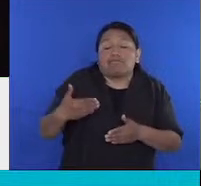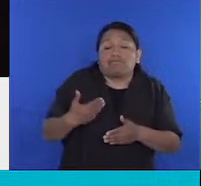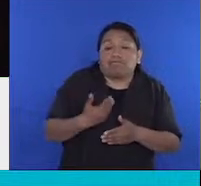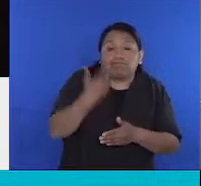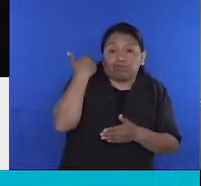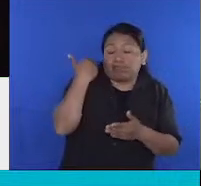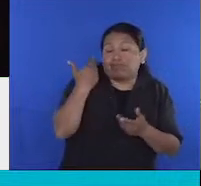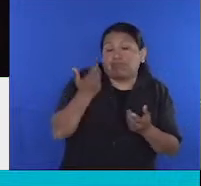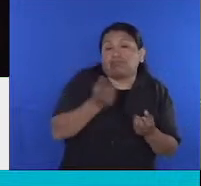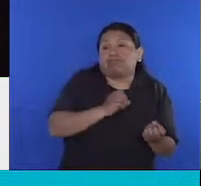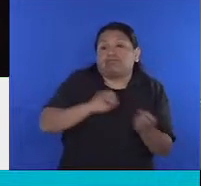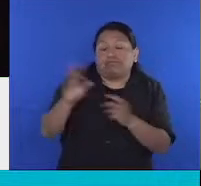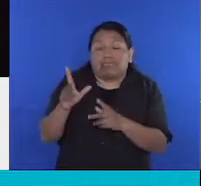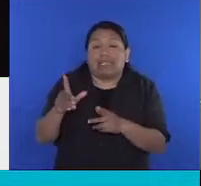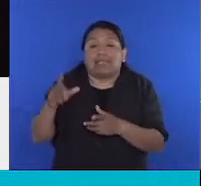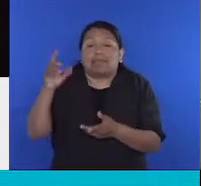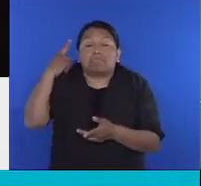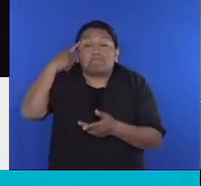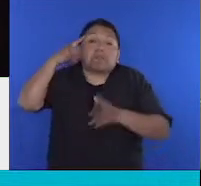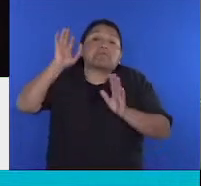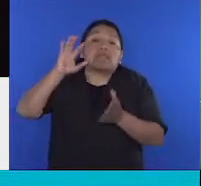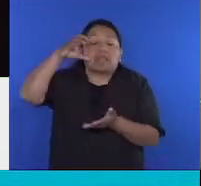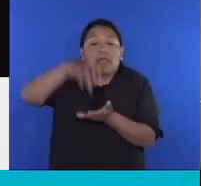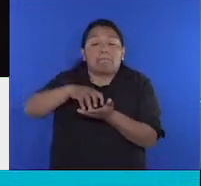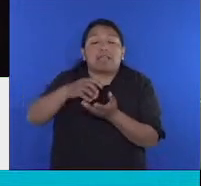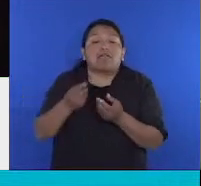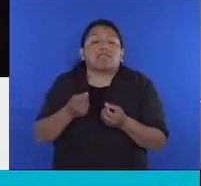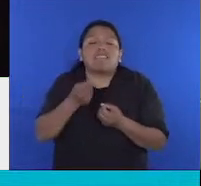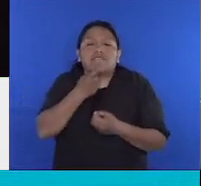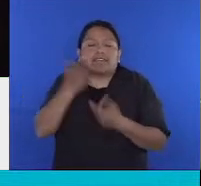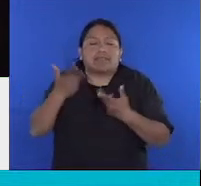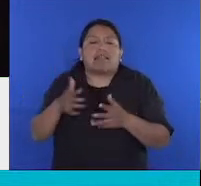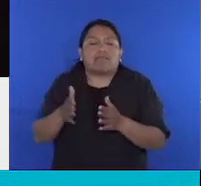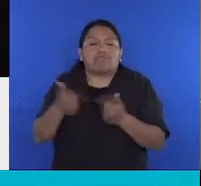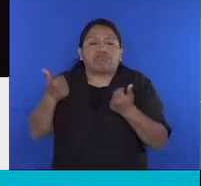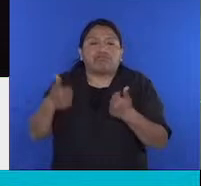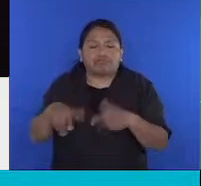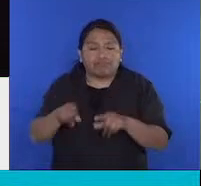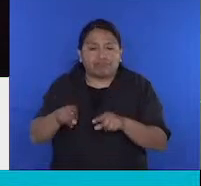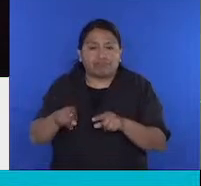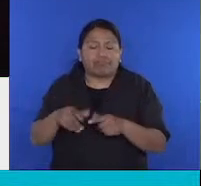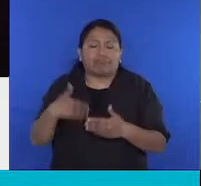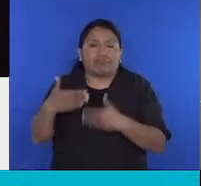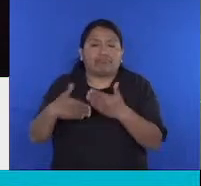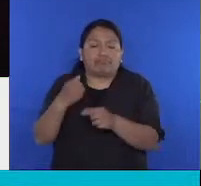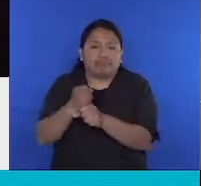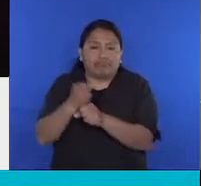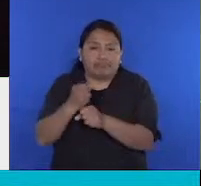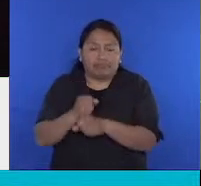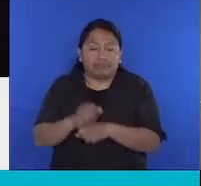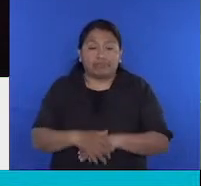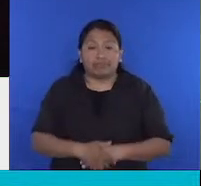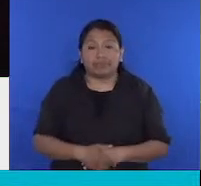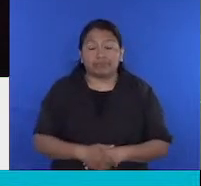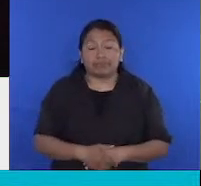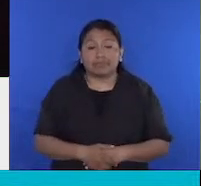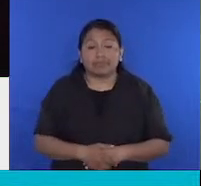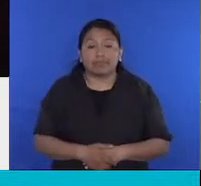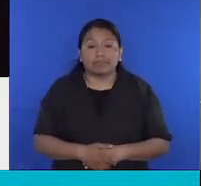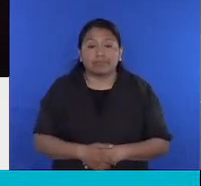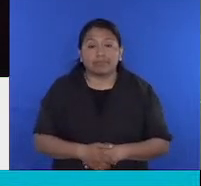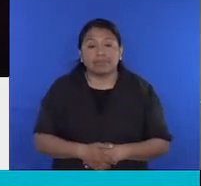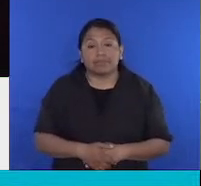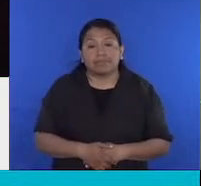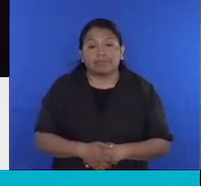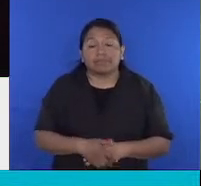tener mucha más facilidad para llevar adelante esa tarea. De modo que creemos que están dadas